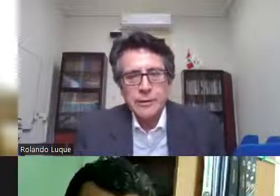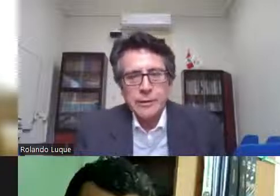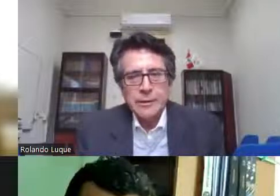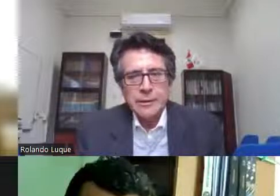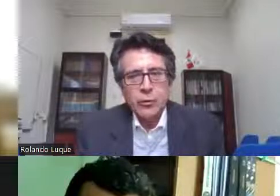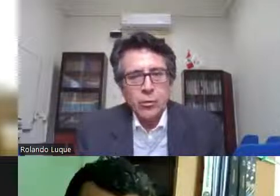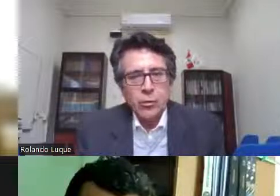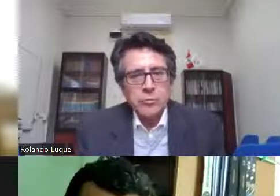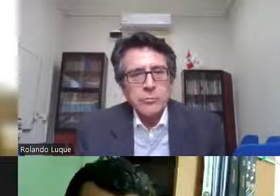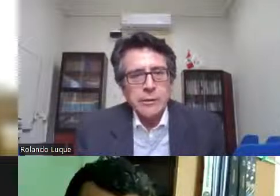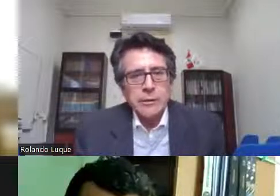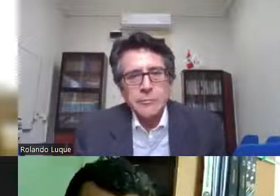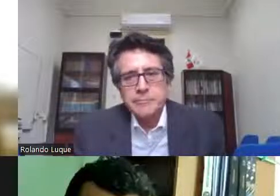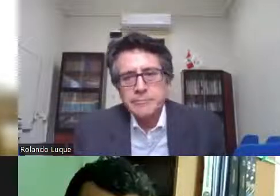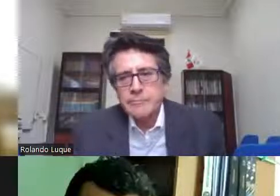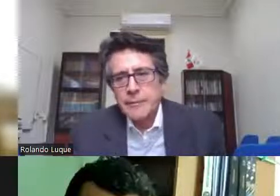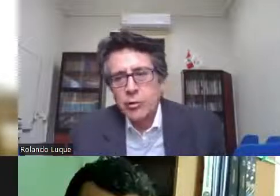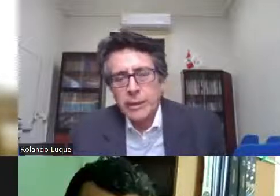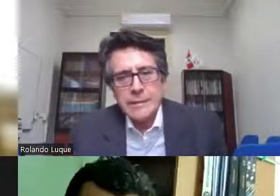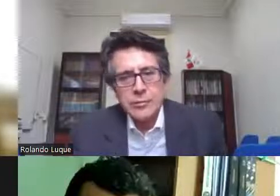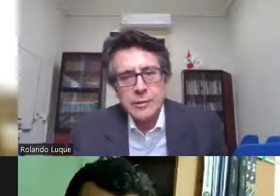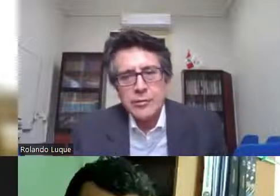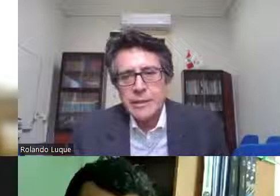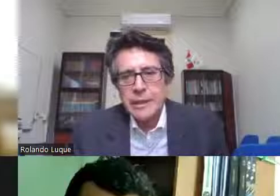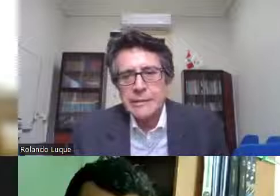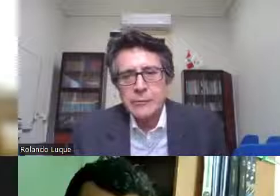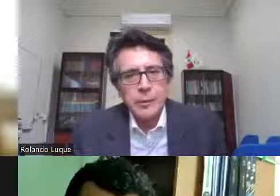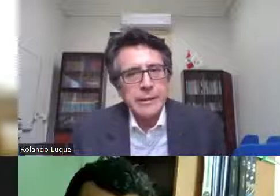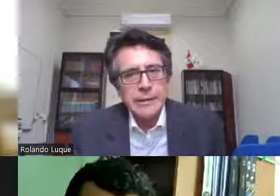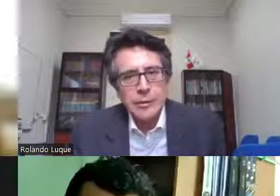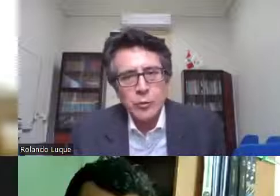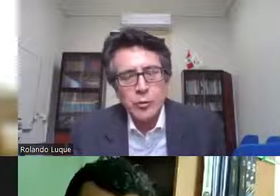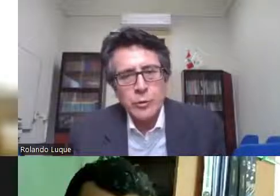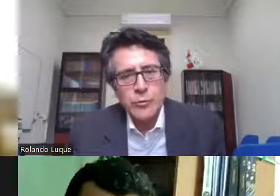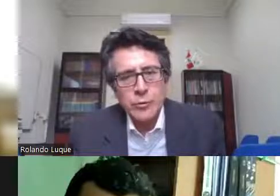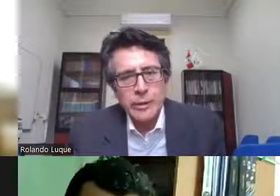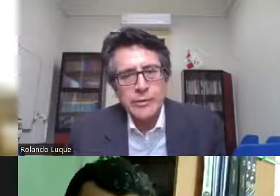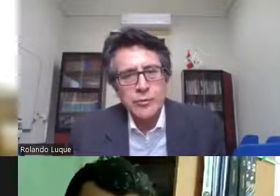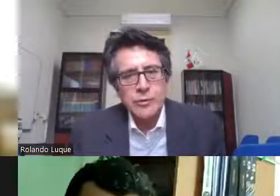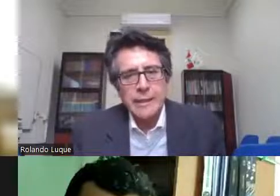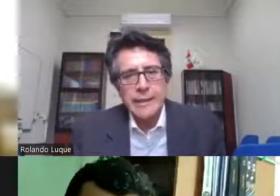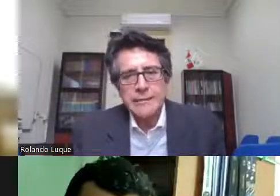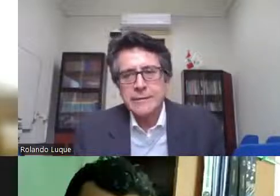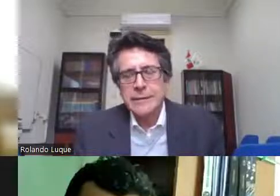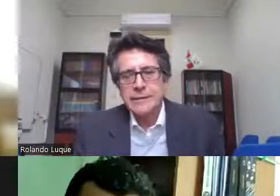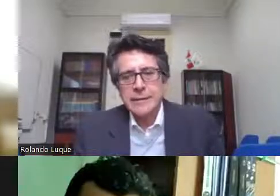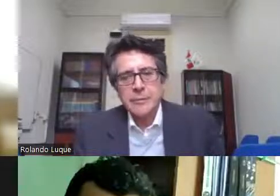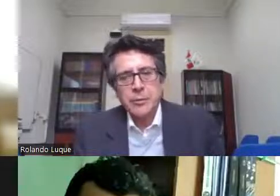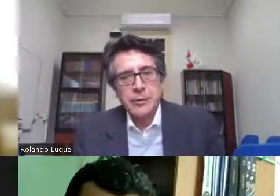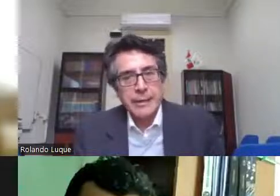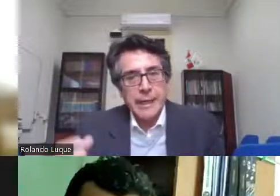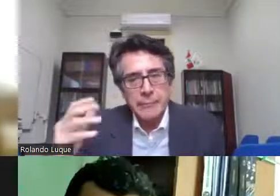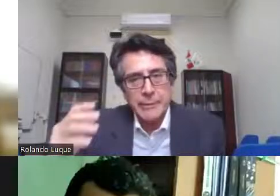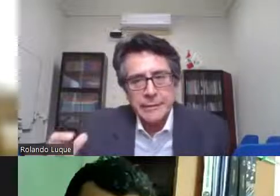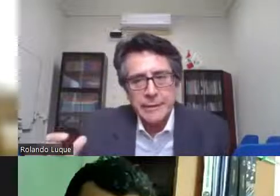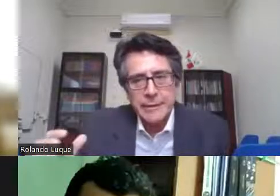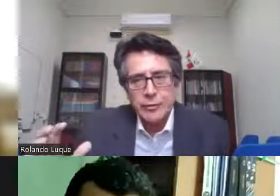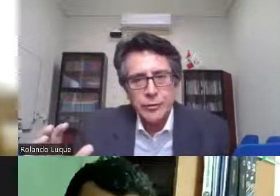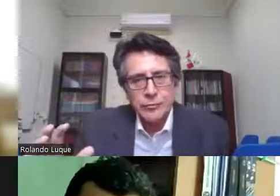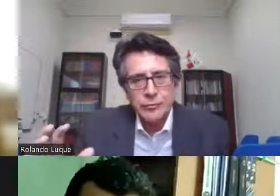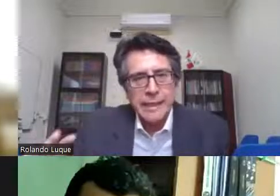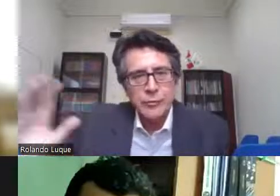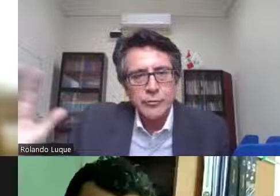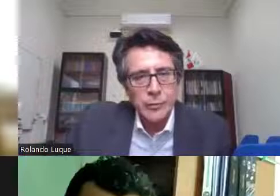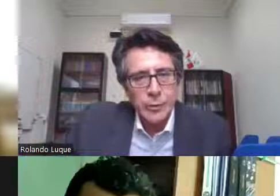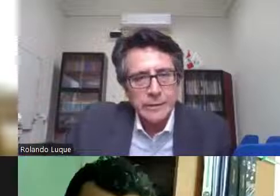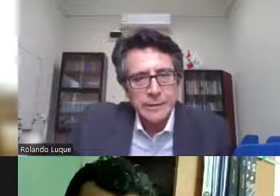reclamos o organizaciones sociales que pueden incluso cuestionar a sus dirigencias porque al parecer